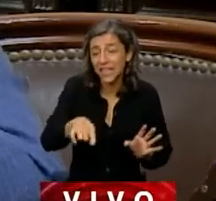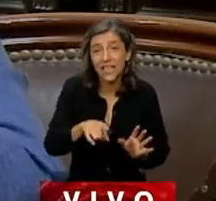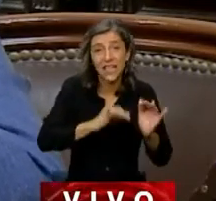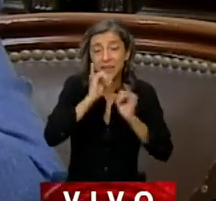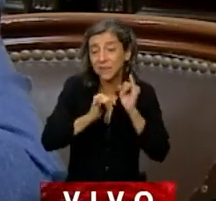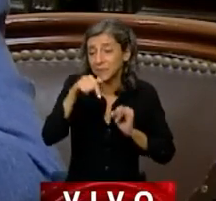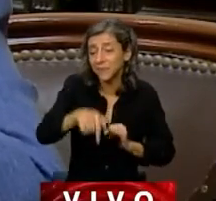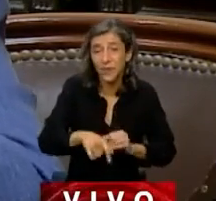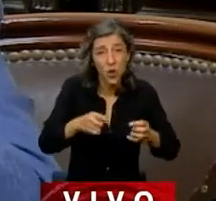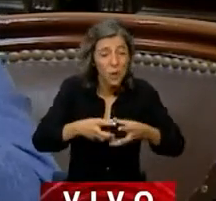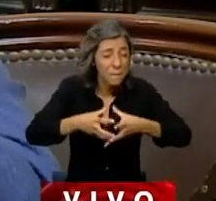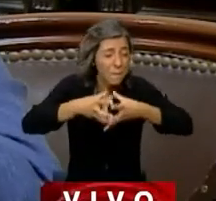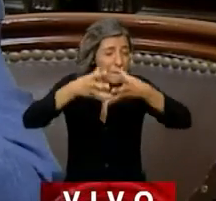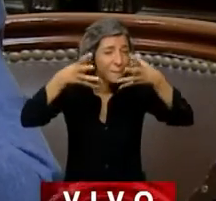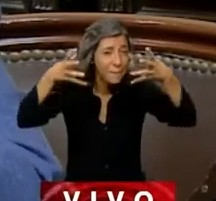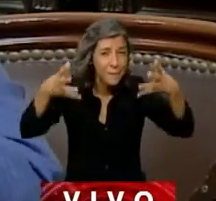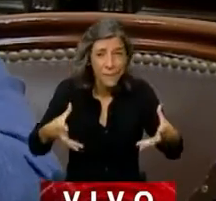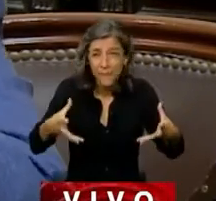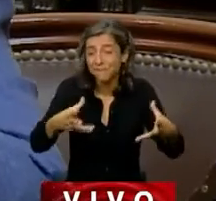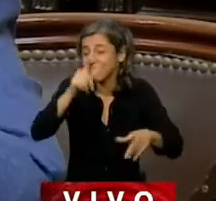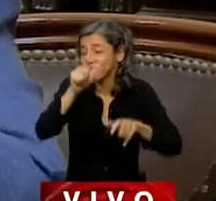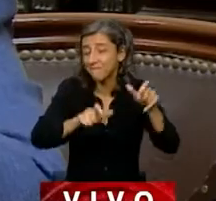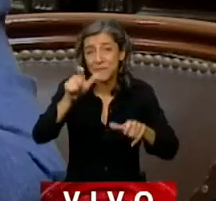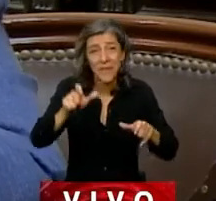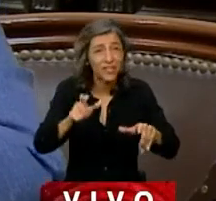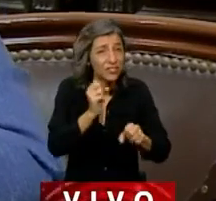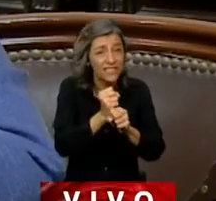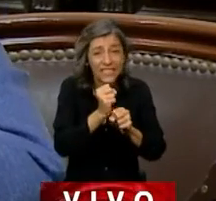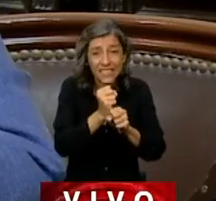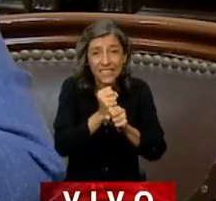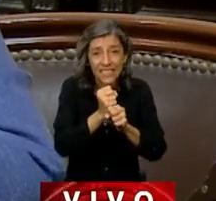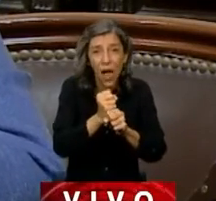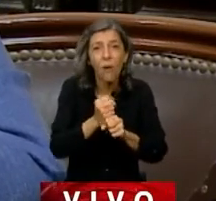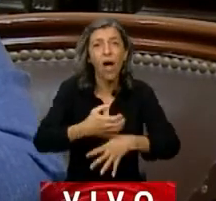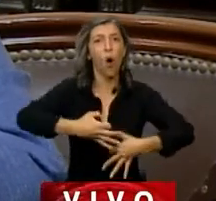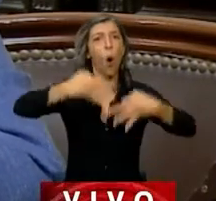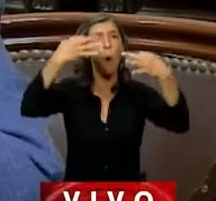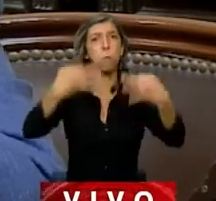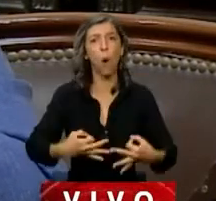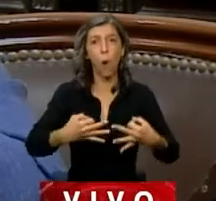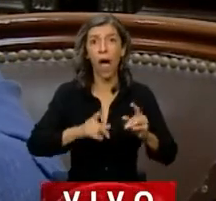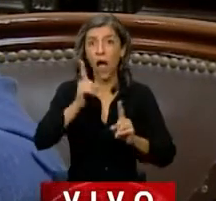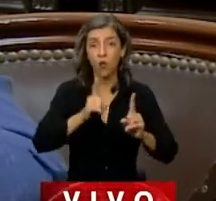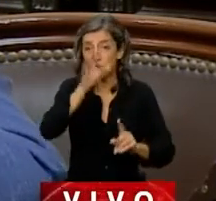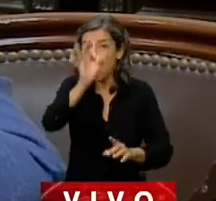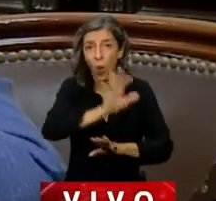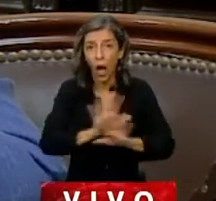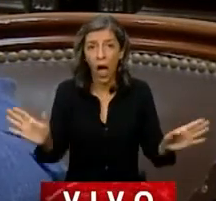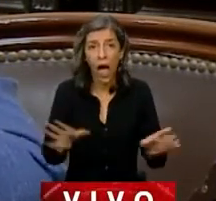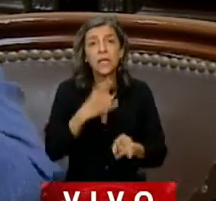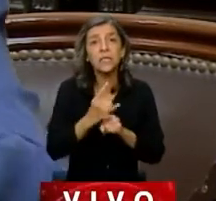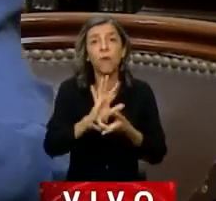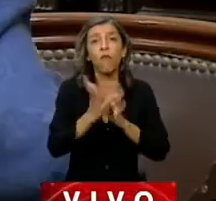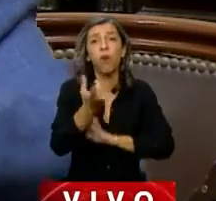inmensa, tremenda masa mayoritaria de trabajadores que nunca tuvieron un trabajo formal, que siempre vivieron de